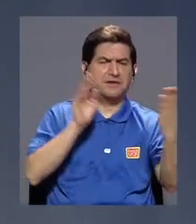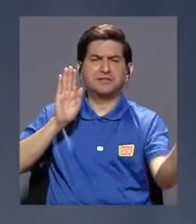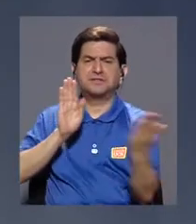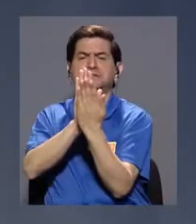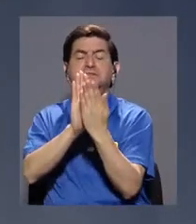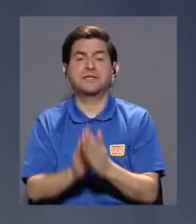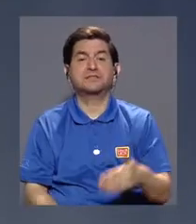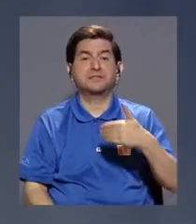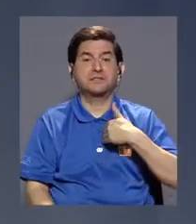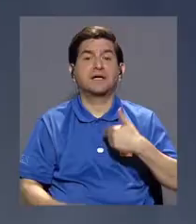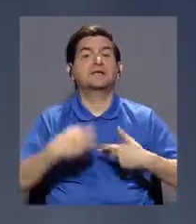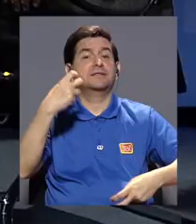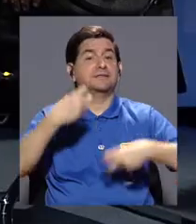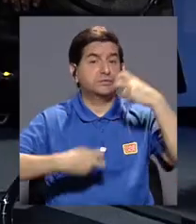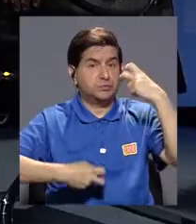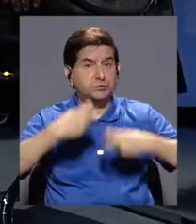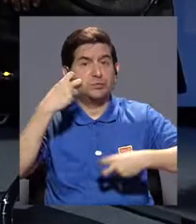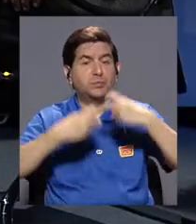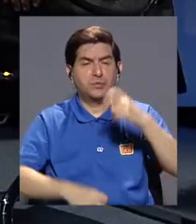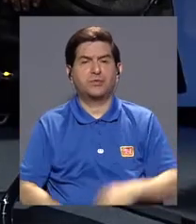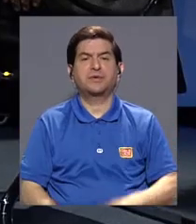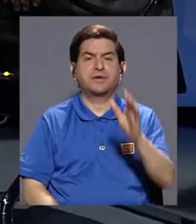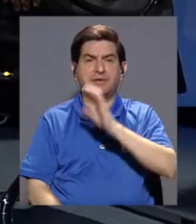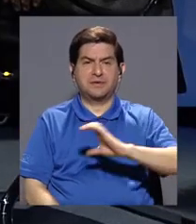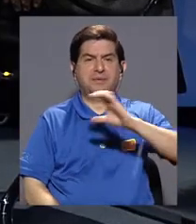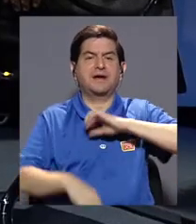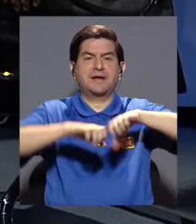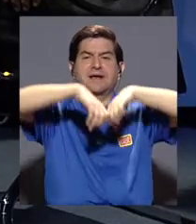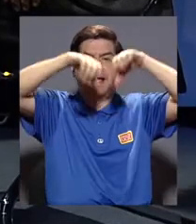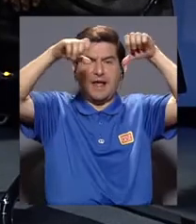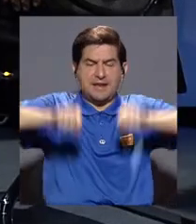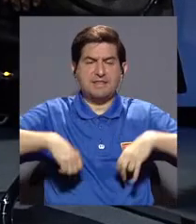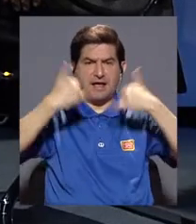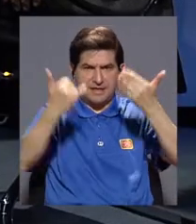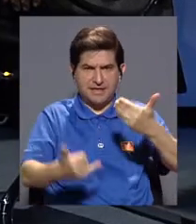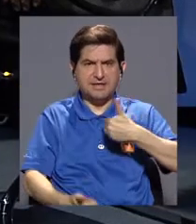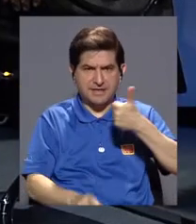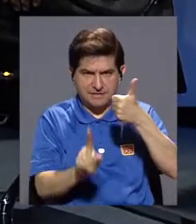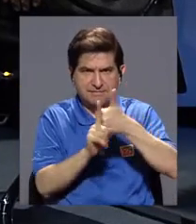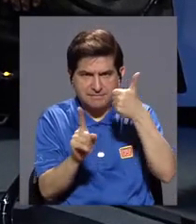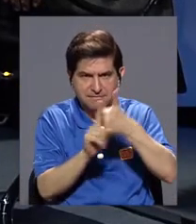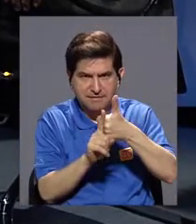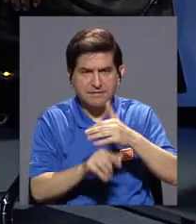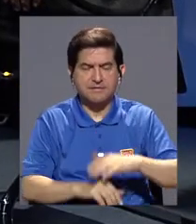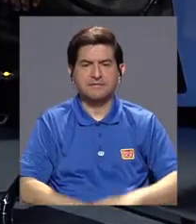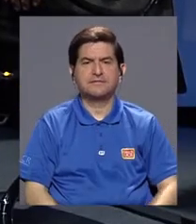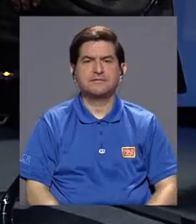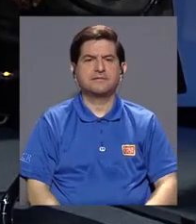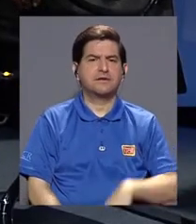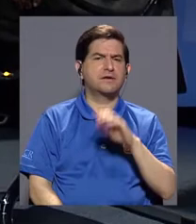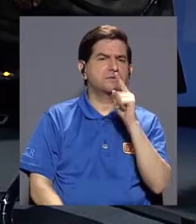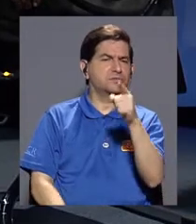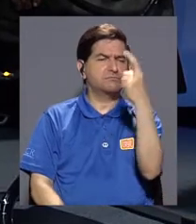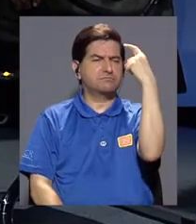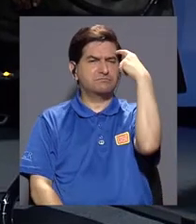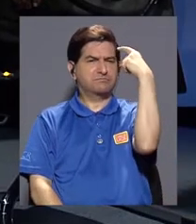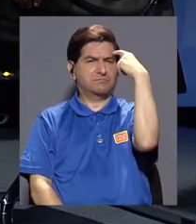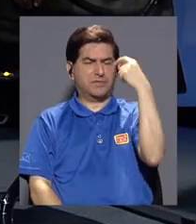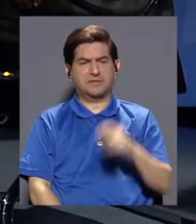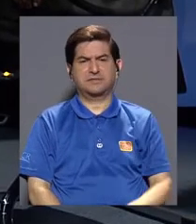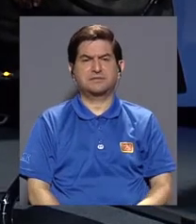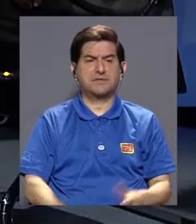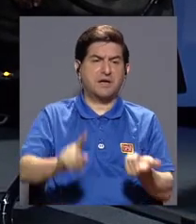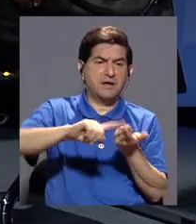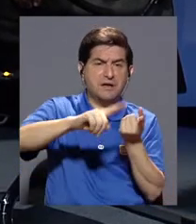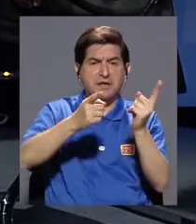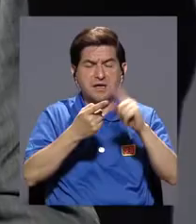podemos tener un serio problema de calidad del sistema, que ya lo tenemos de por sí. Entonces, si vos te pones a pensar, y los